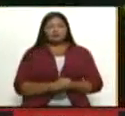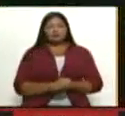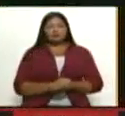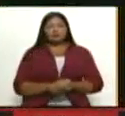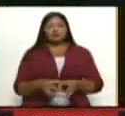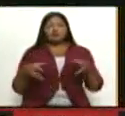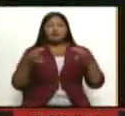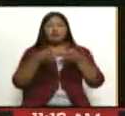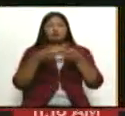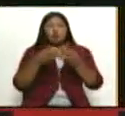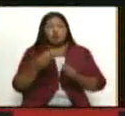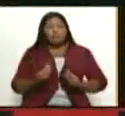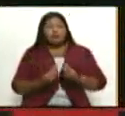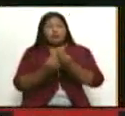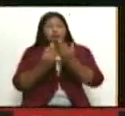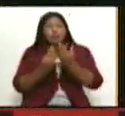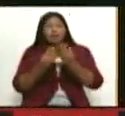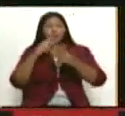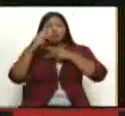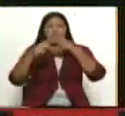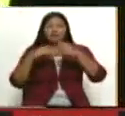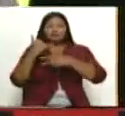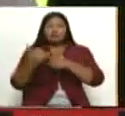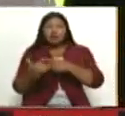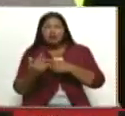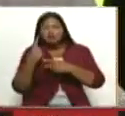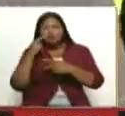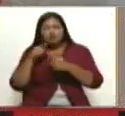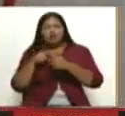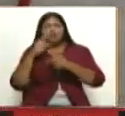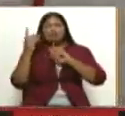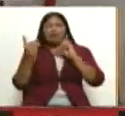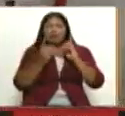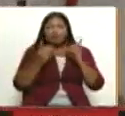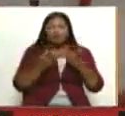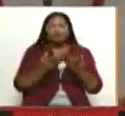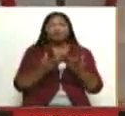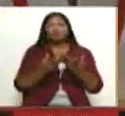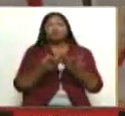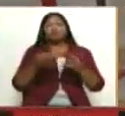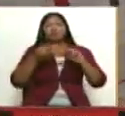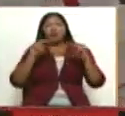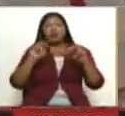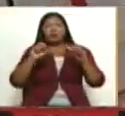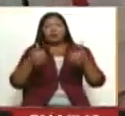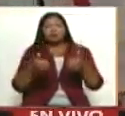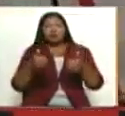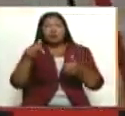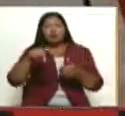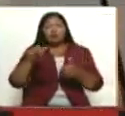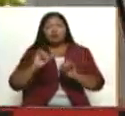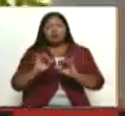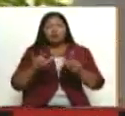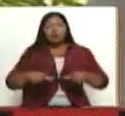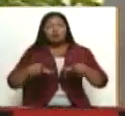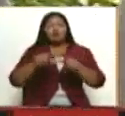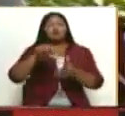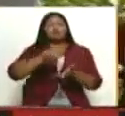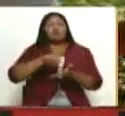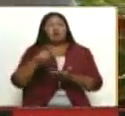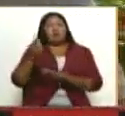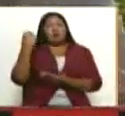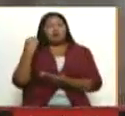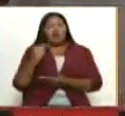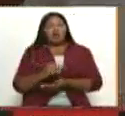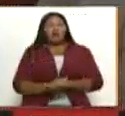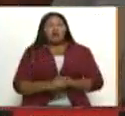garantes y acompañantes del proceso de diálogo de paz que tuvo su inicio en esta misma ciudad el pasado